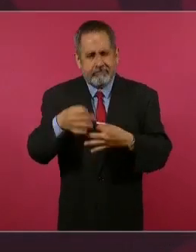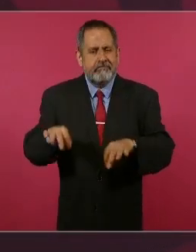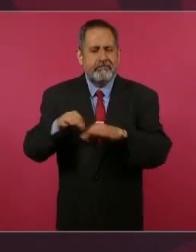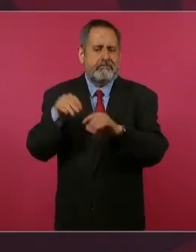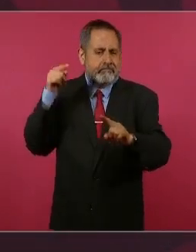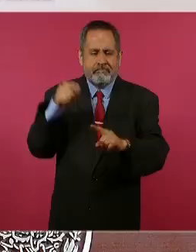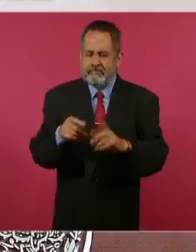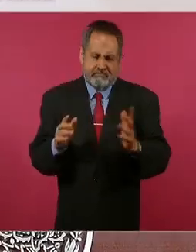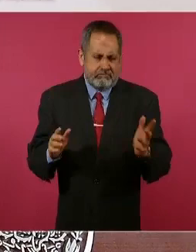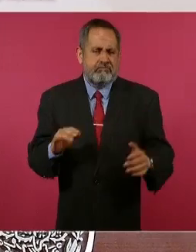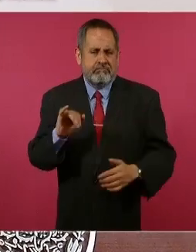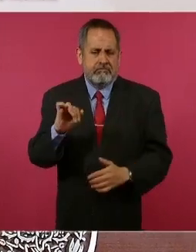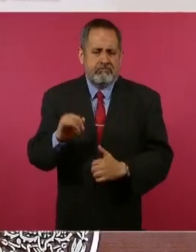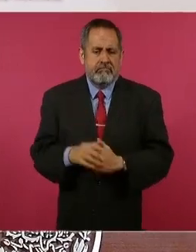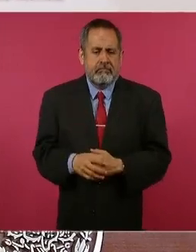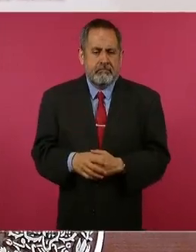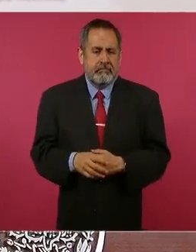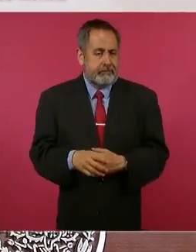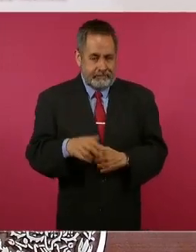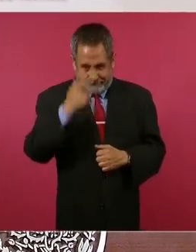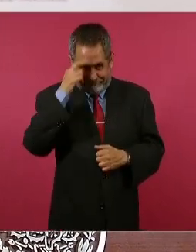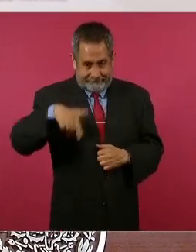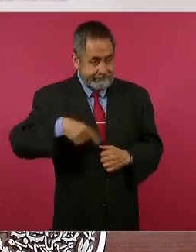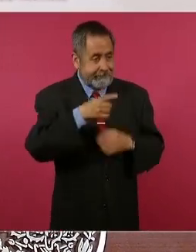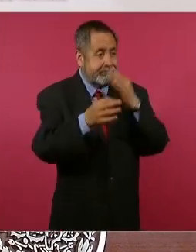hablábamos de los medios,